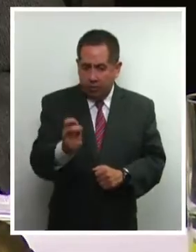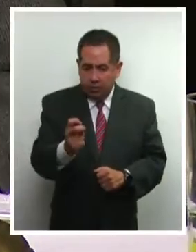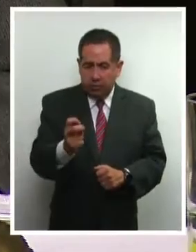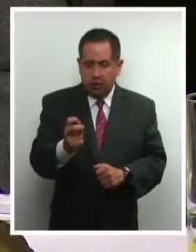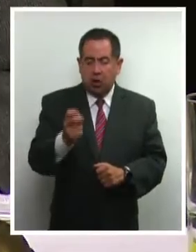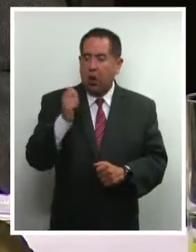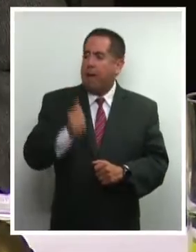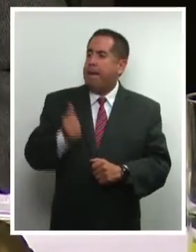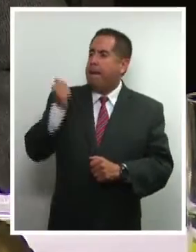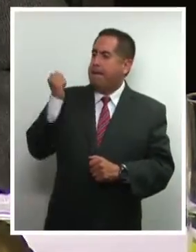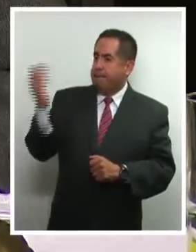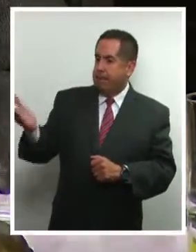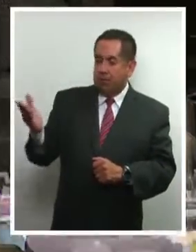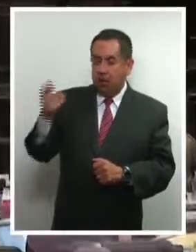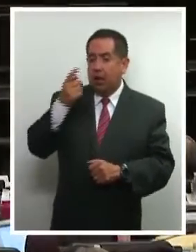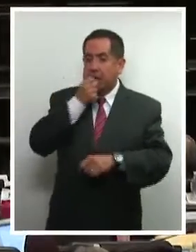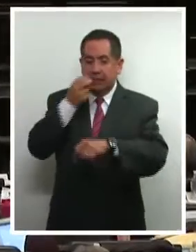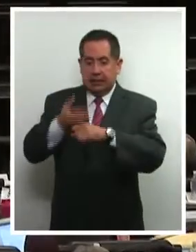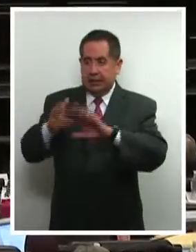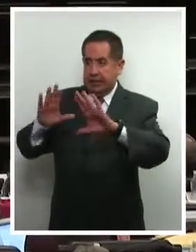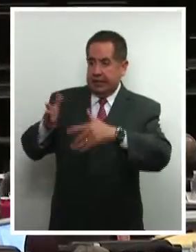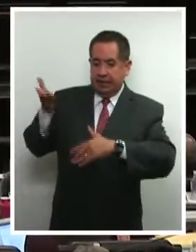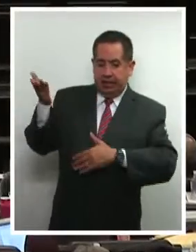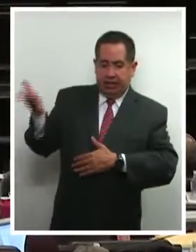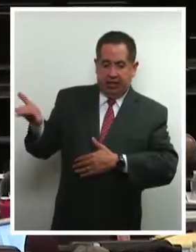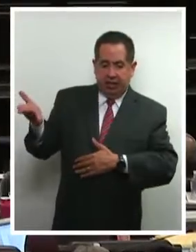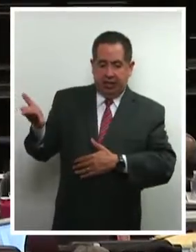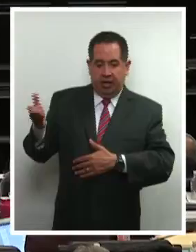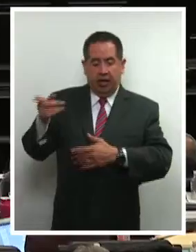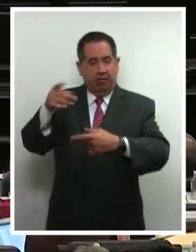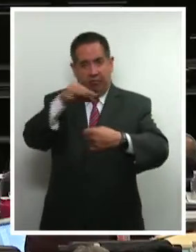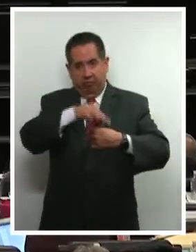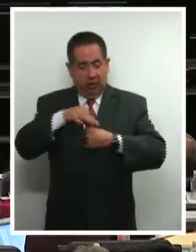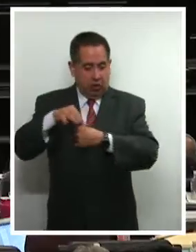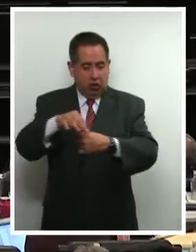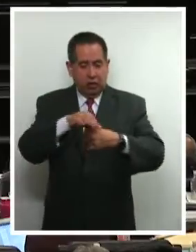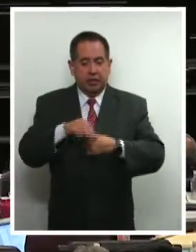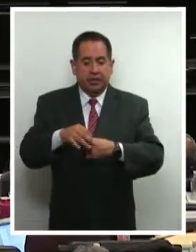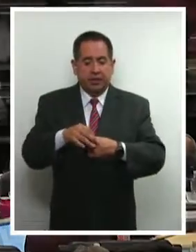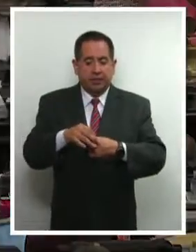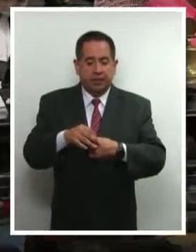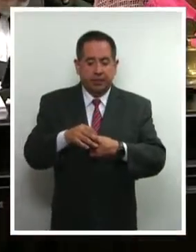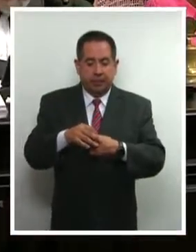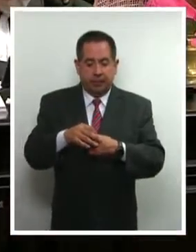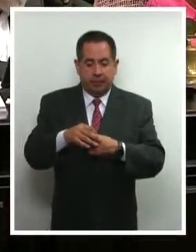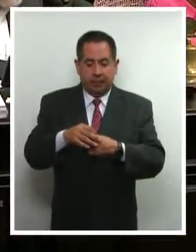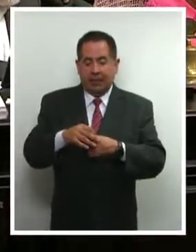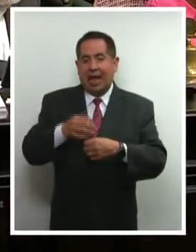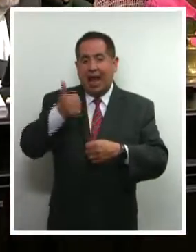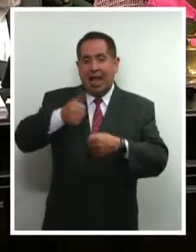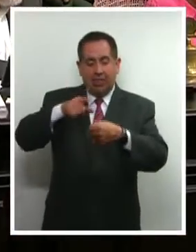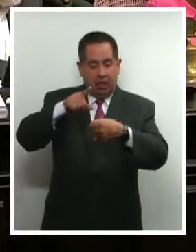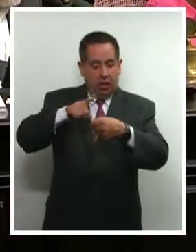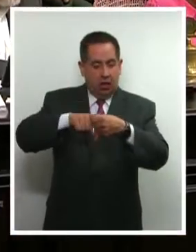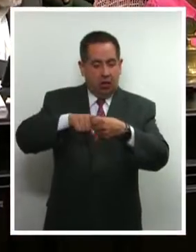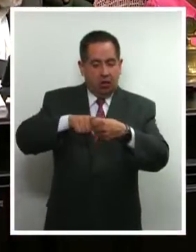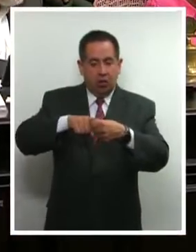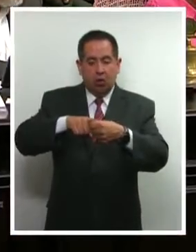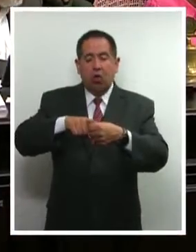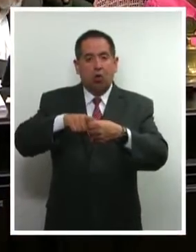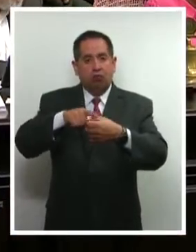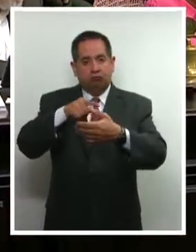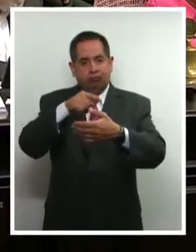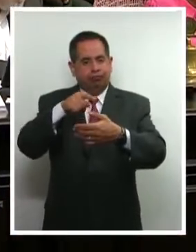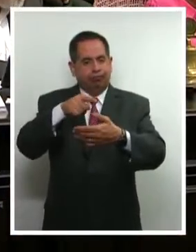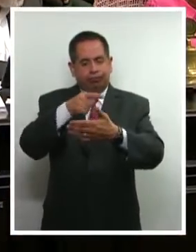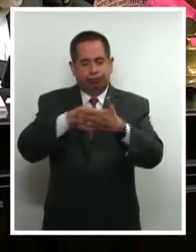le solicito a la Secretaría recoja la votación nominal del